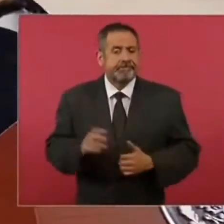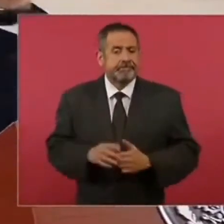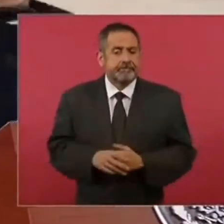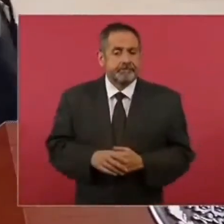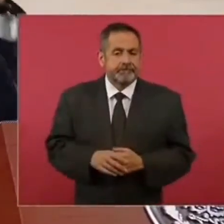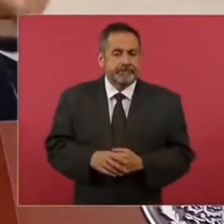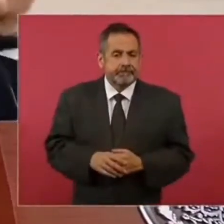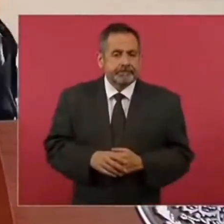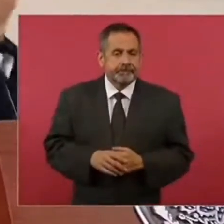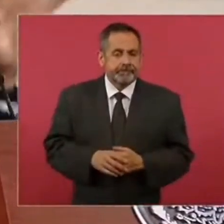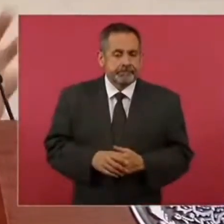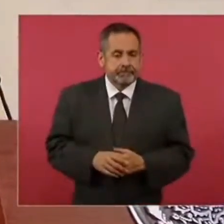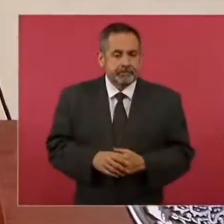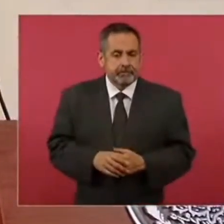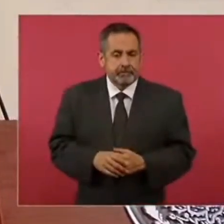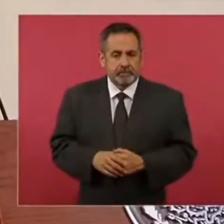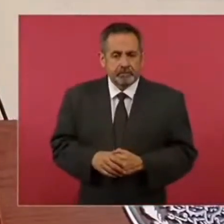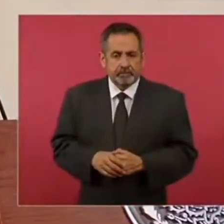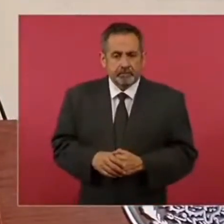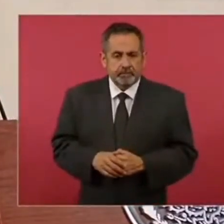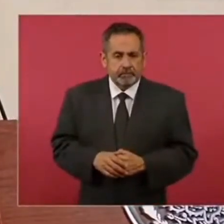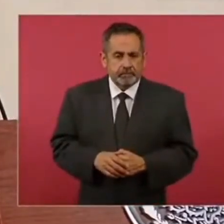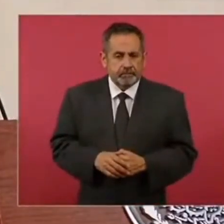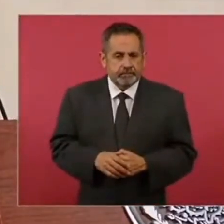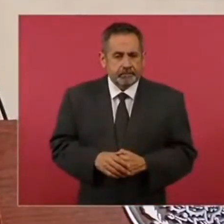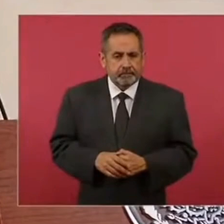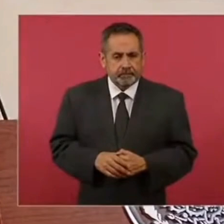de las preocupaciones